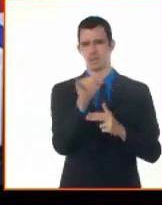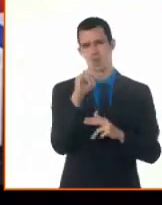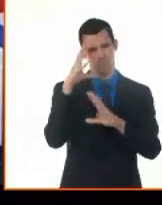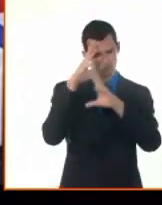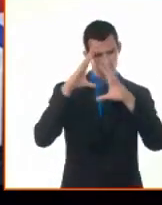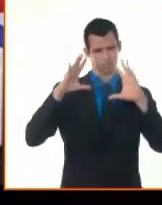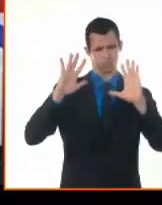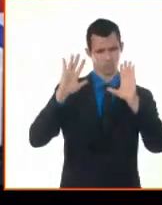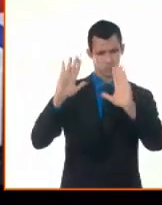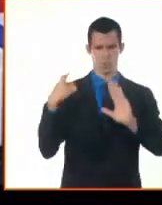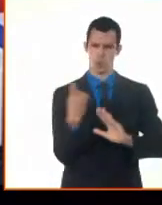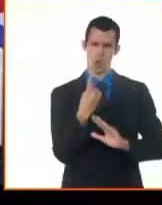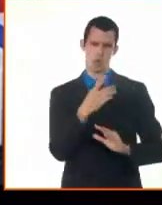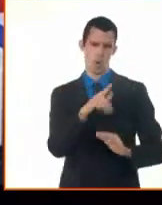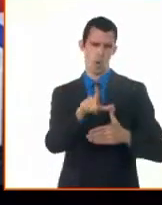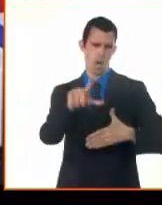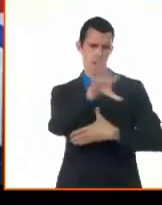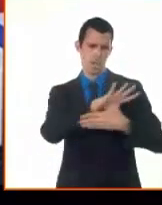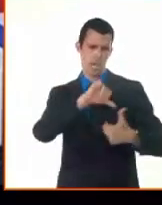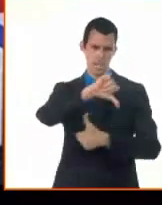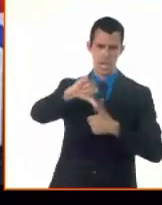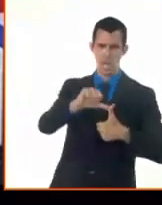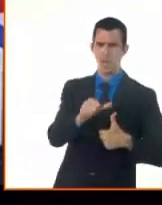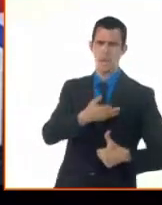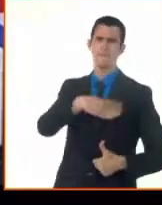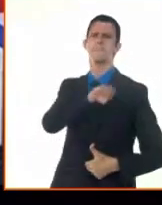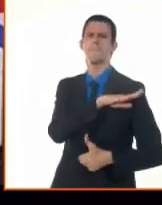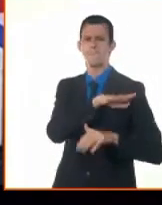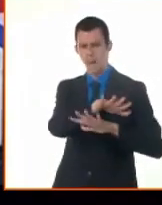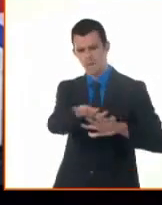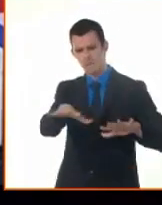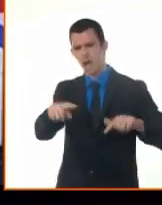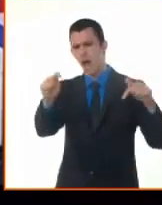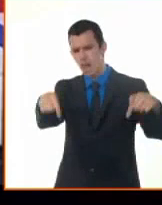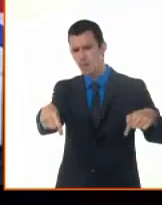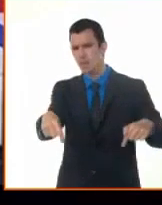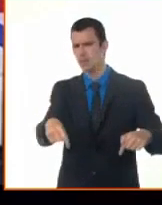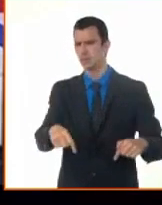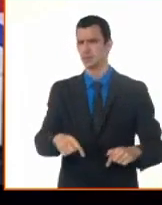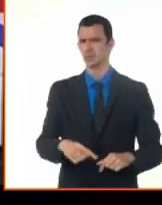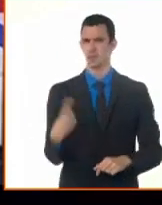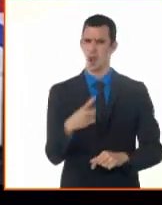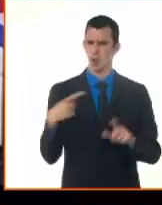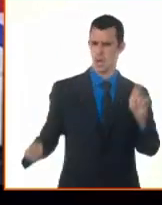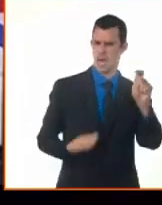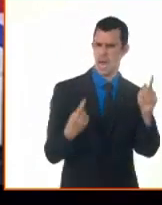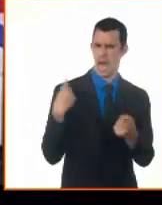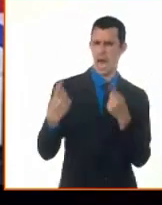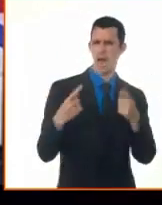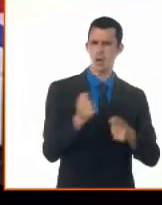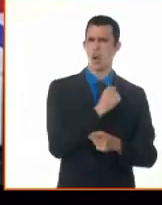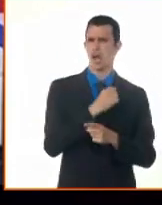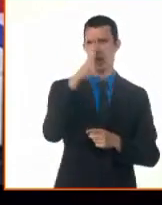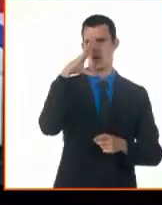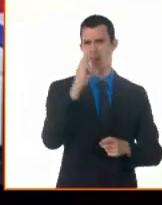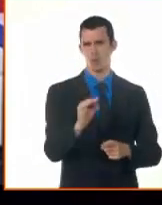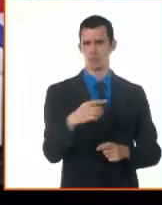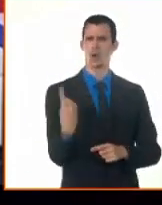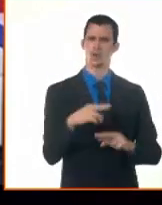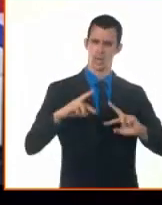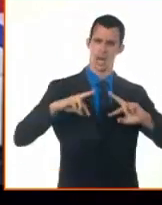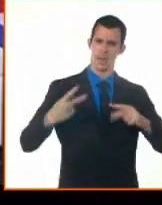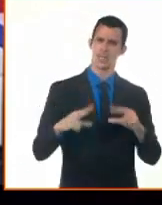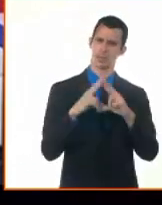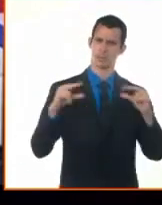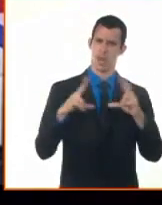como zona de paz reiteramos nuestra firme solidaridad con los legítimos gobiernos de Venezuela Nicaragua y